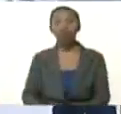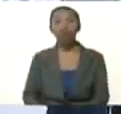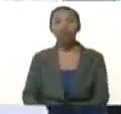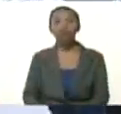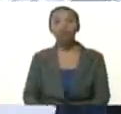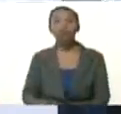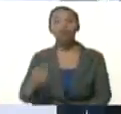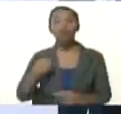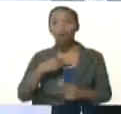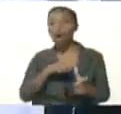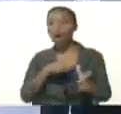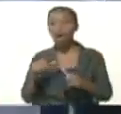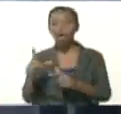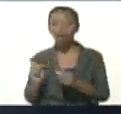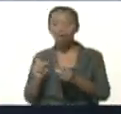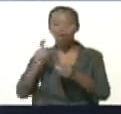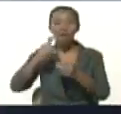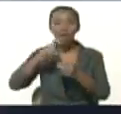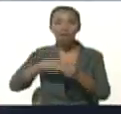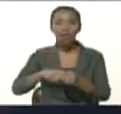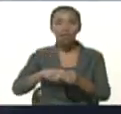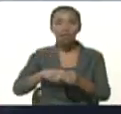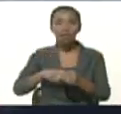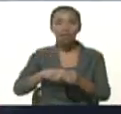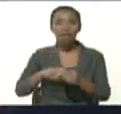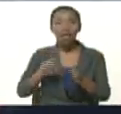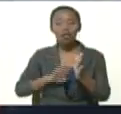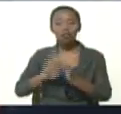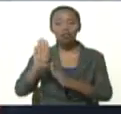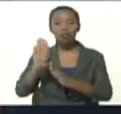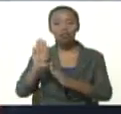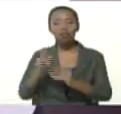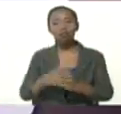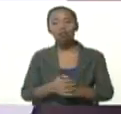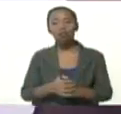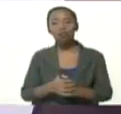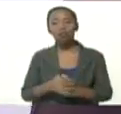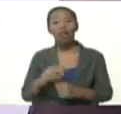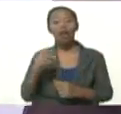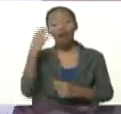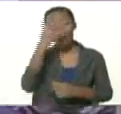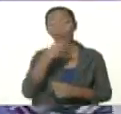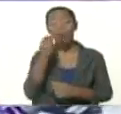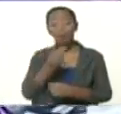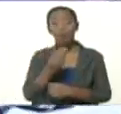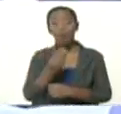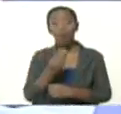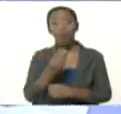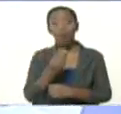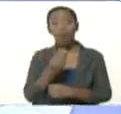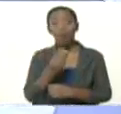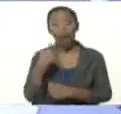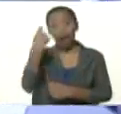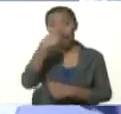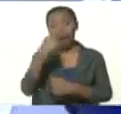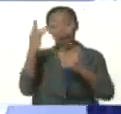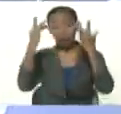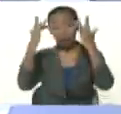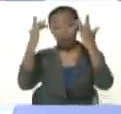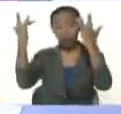a Criptolago. Desarrollo totalmente venezolano. Un saludo a la juventud, mire. Tiene cara de gente